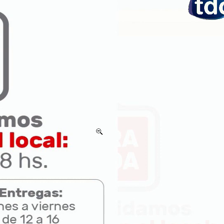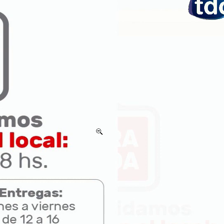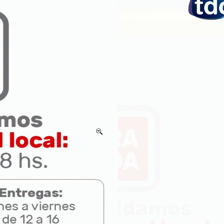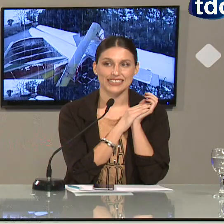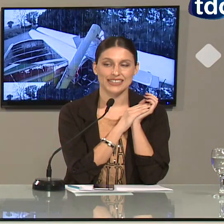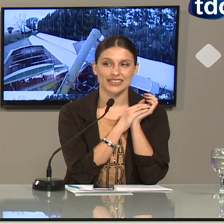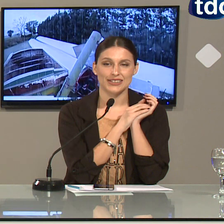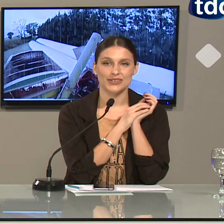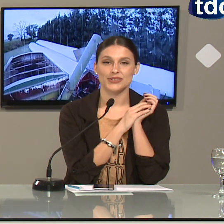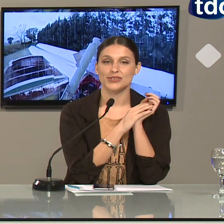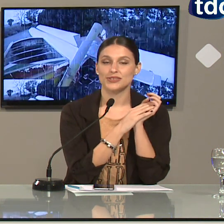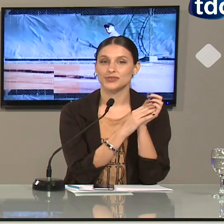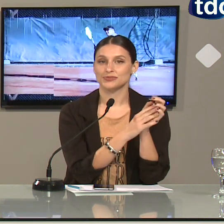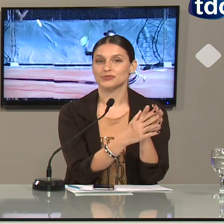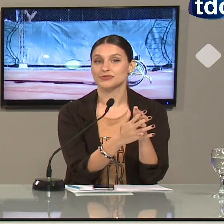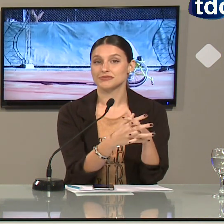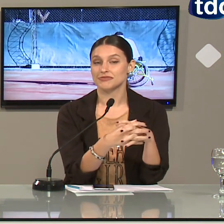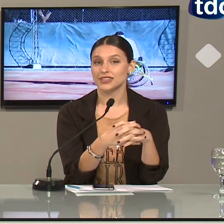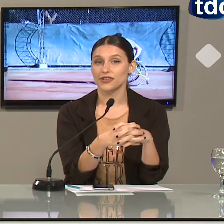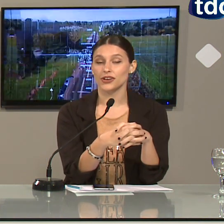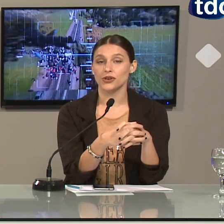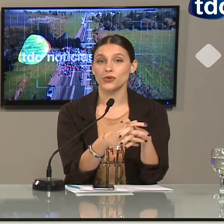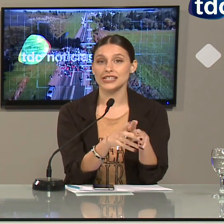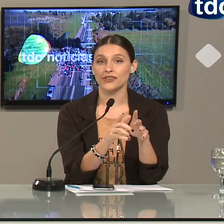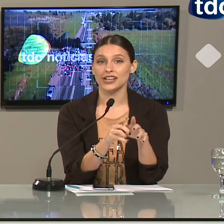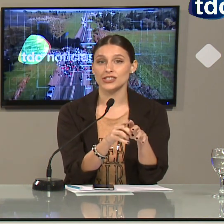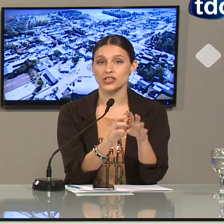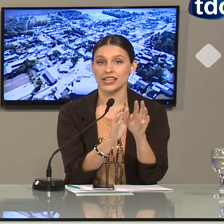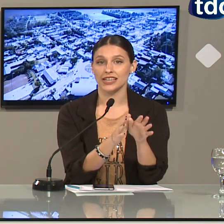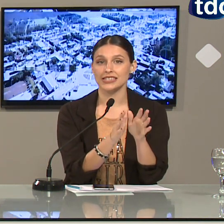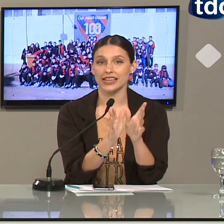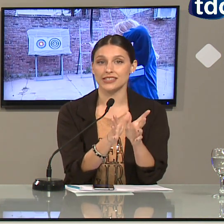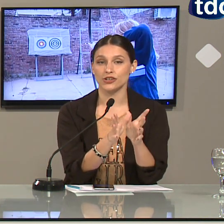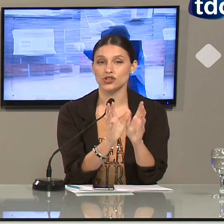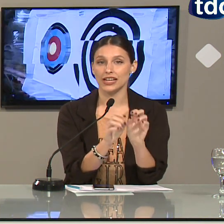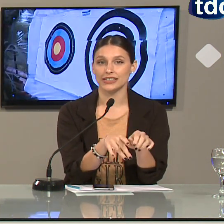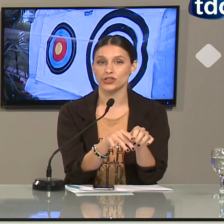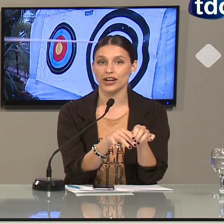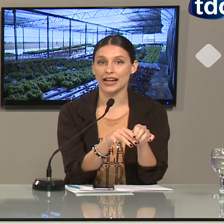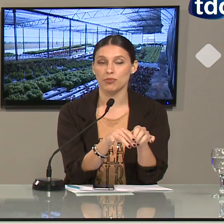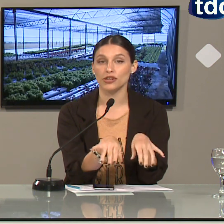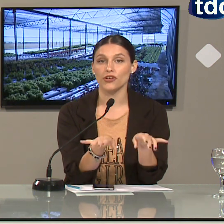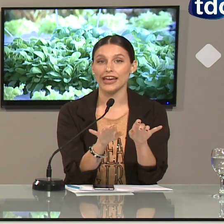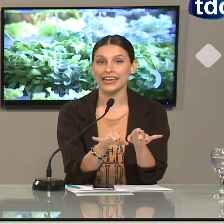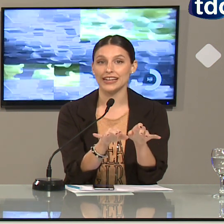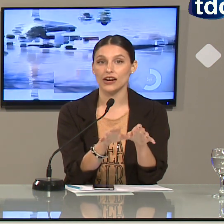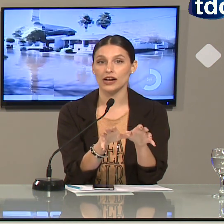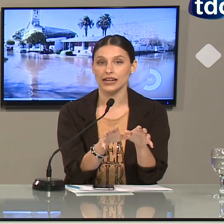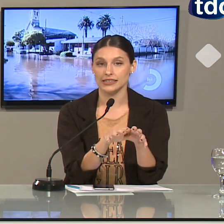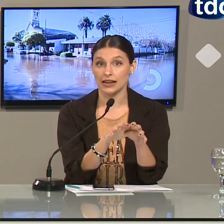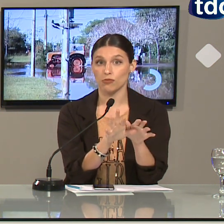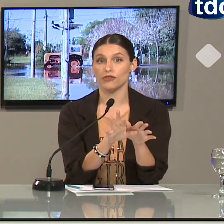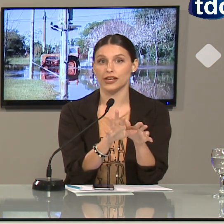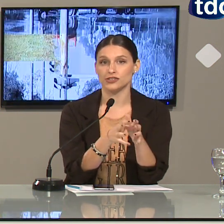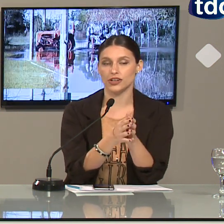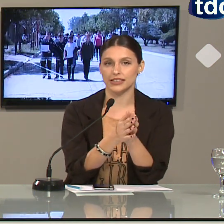la gente creativa de Nacón, porque realmente ha hecho unos flyers hermosos. Divinos, lunes a viernes entonces de 15 a 18 la atención al público en el local,